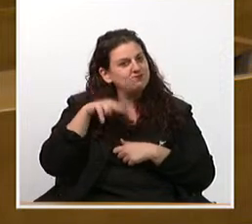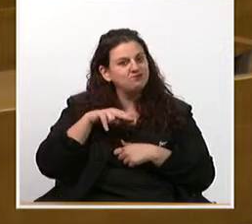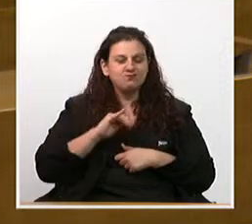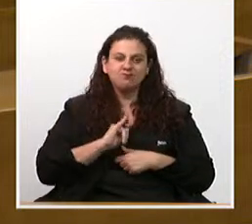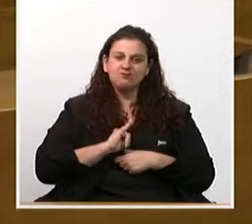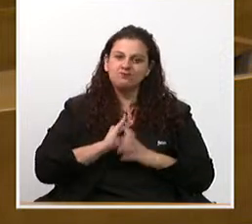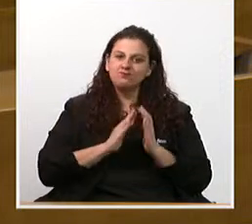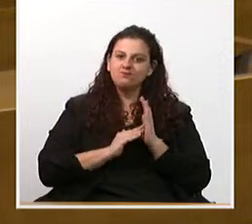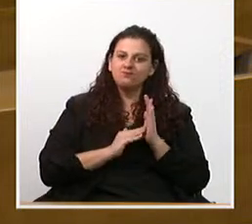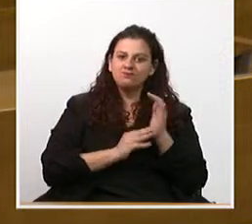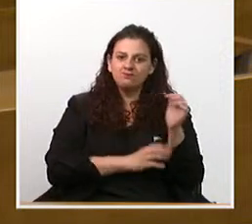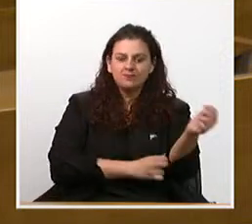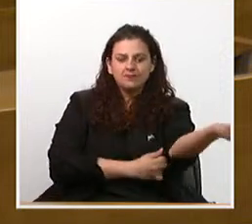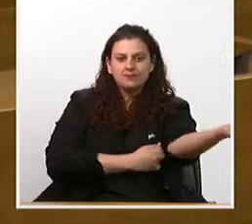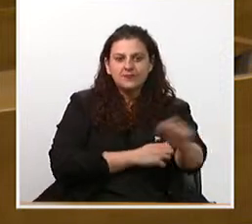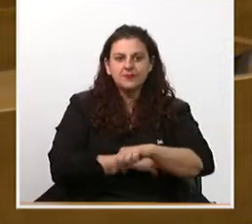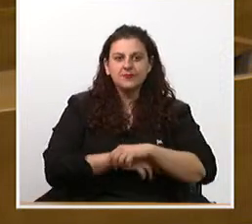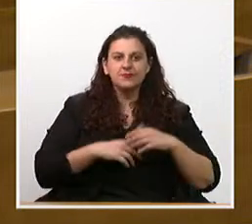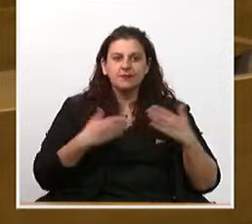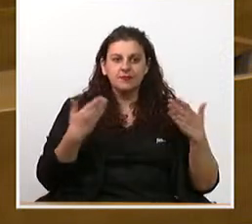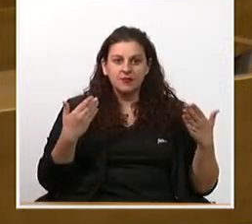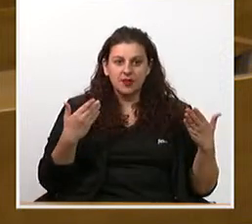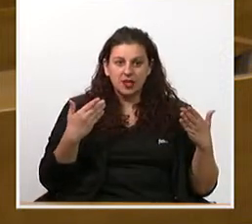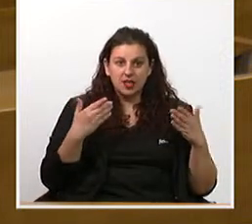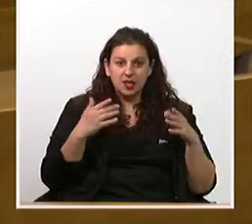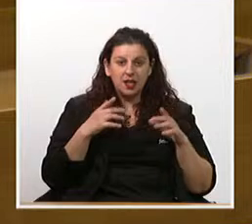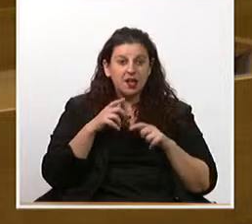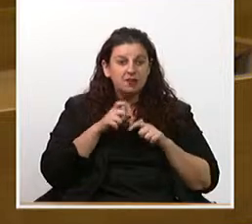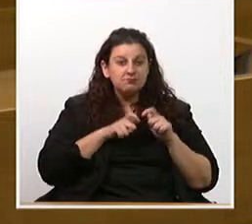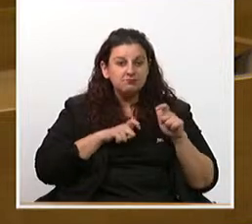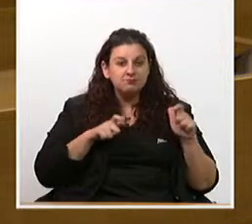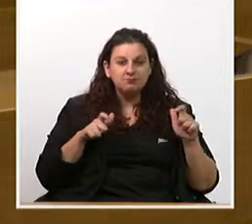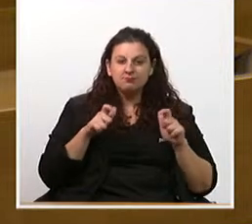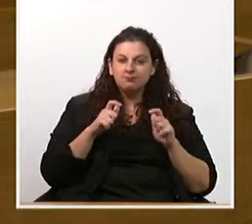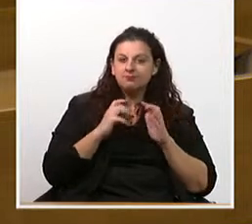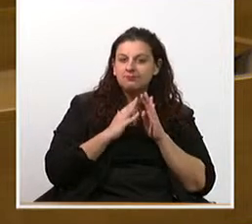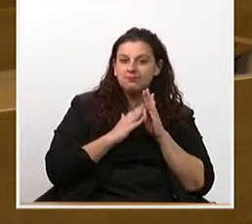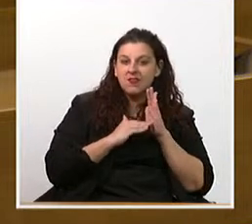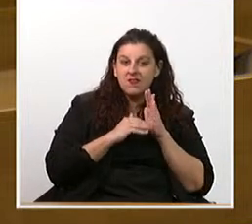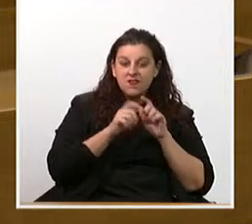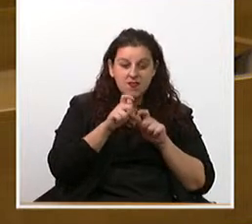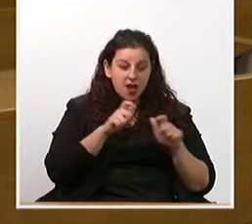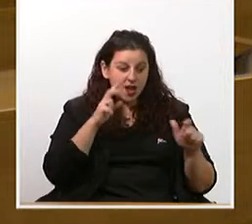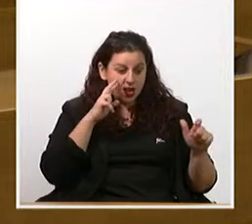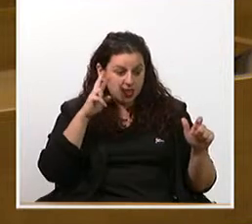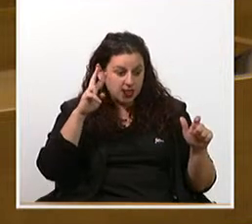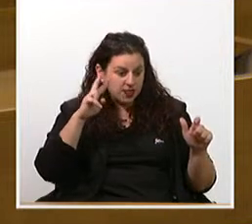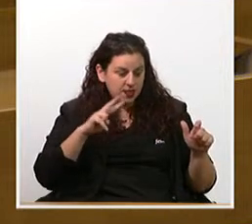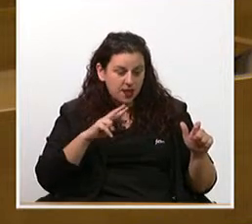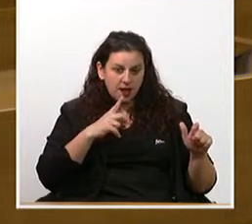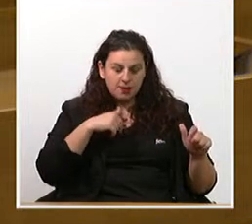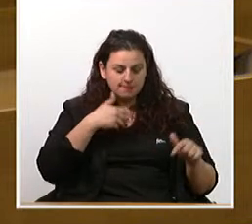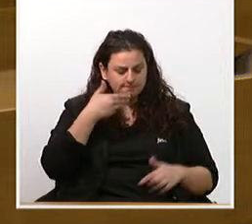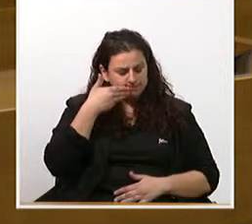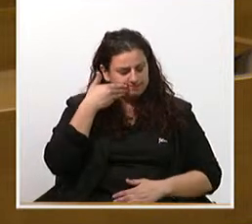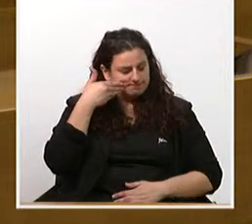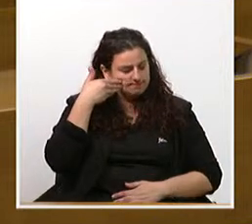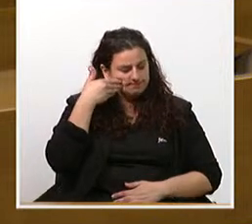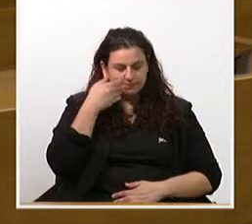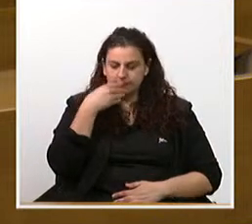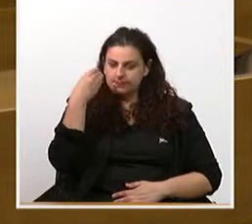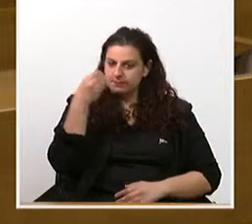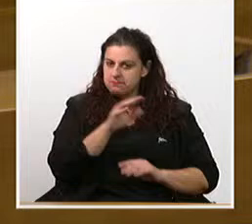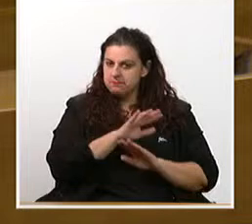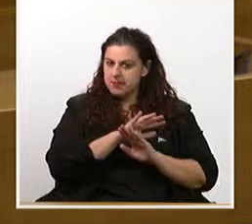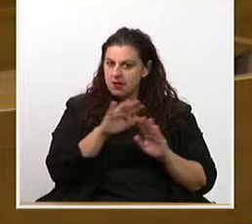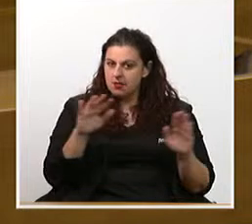necesario No hay nadie como los valencianos y lo digo con enorme orgullo todos y cada